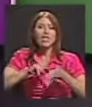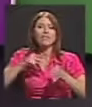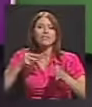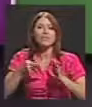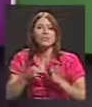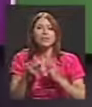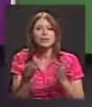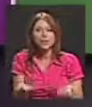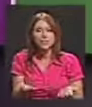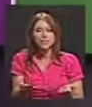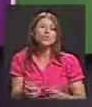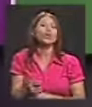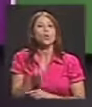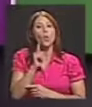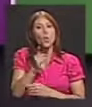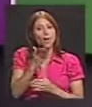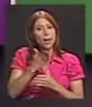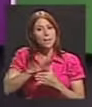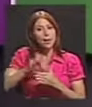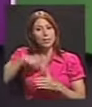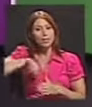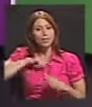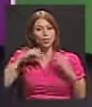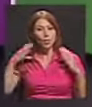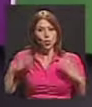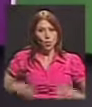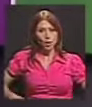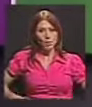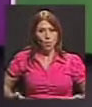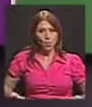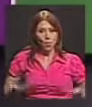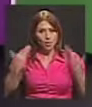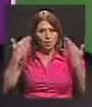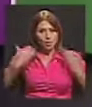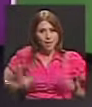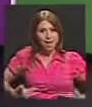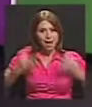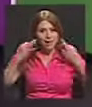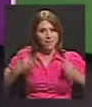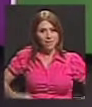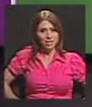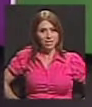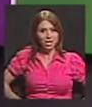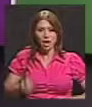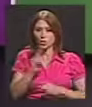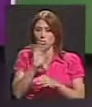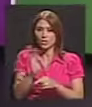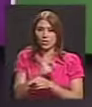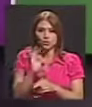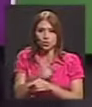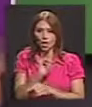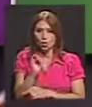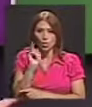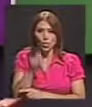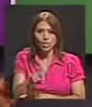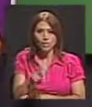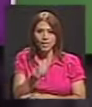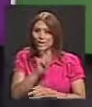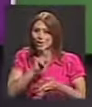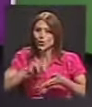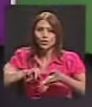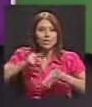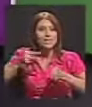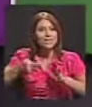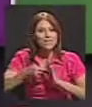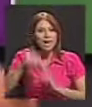una parte de nuestro cuerpo es decir del área física que no está funcionando como debe no significa que